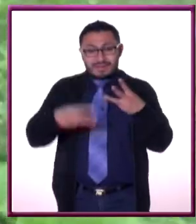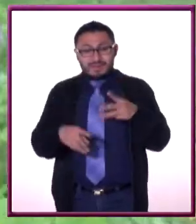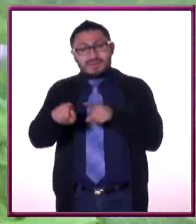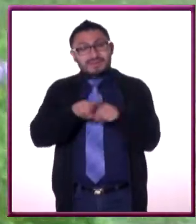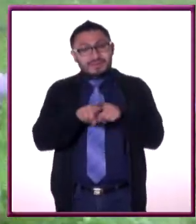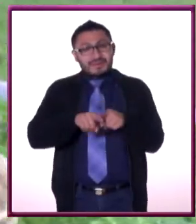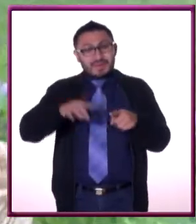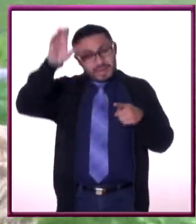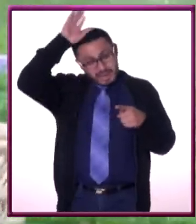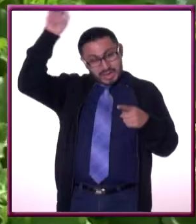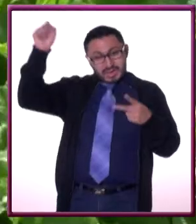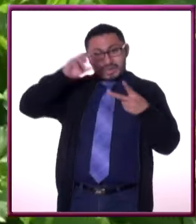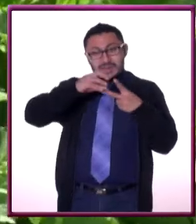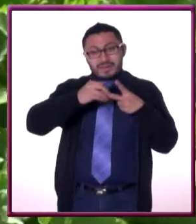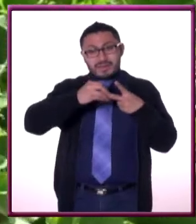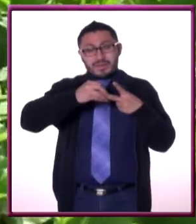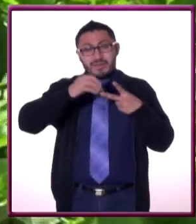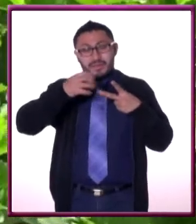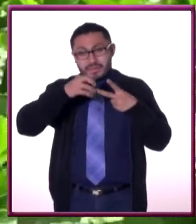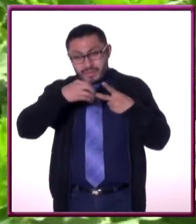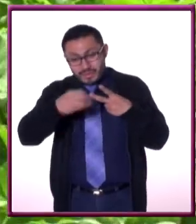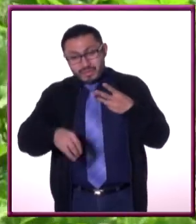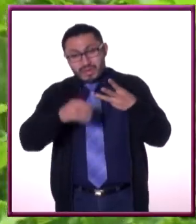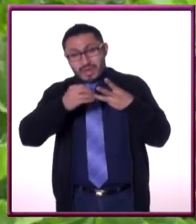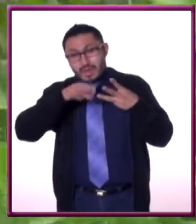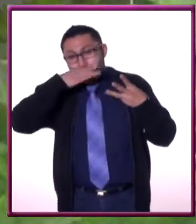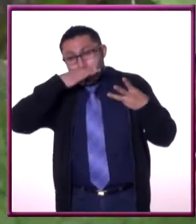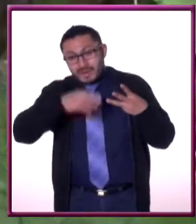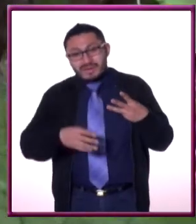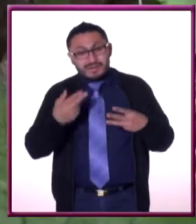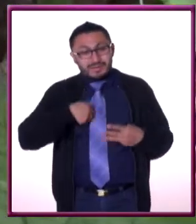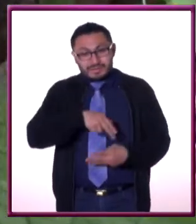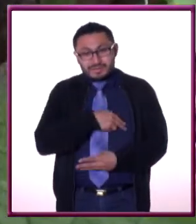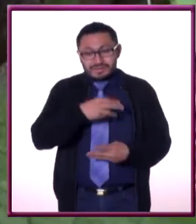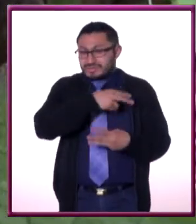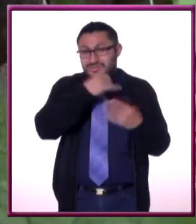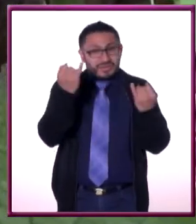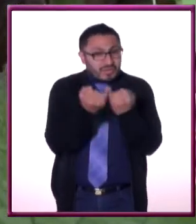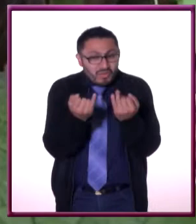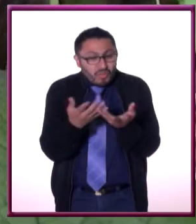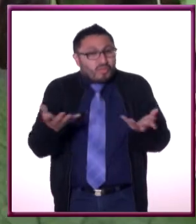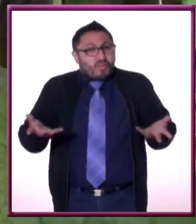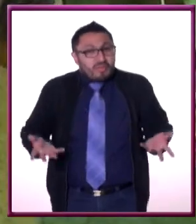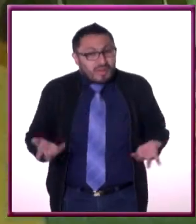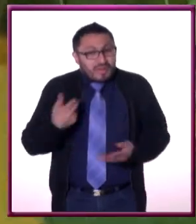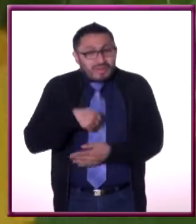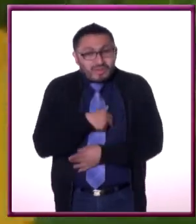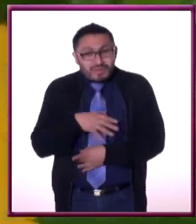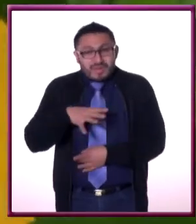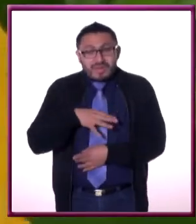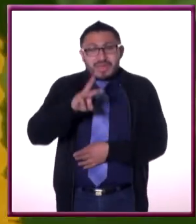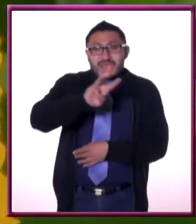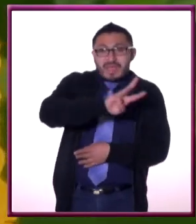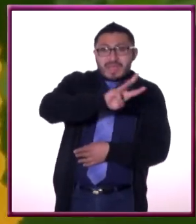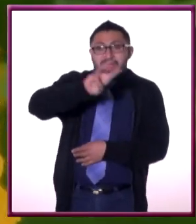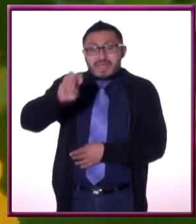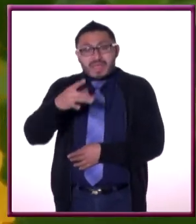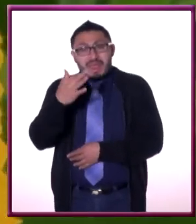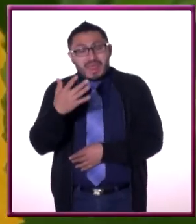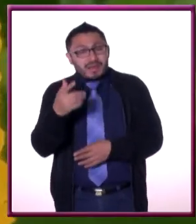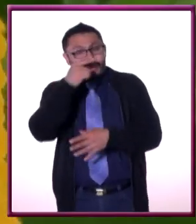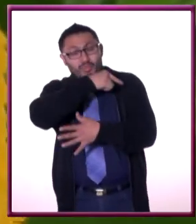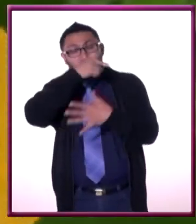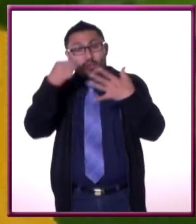3 hermanas, calabaza, frijol y maíz. Y nosotros tenemos las 300 Sisters, ¿no? Sí. Porque entonces en realidad nosotros tenemos 350